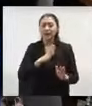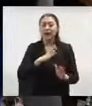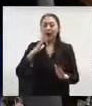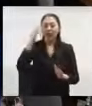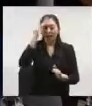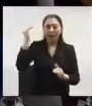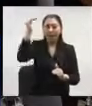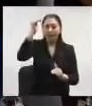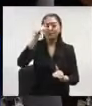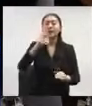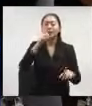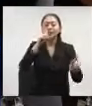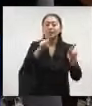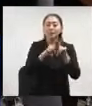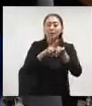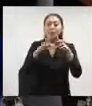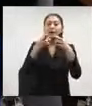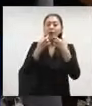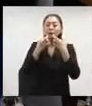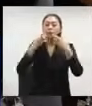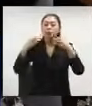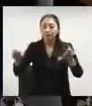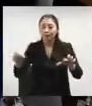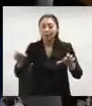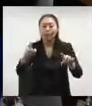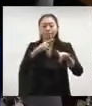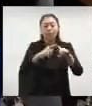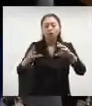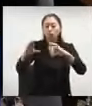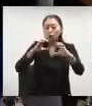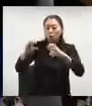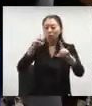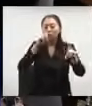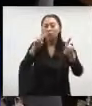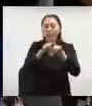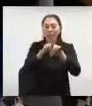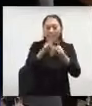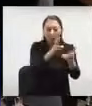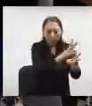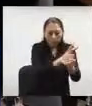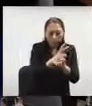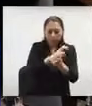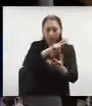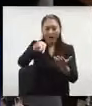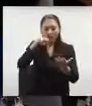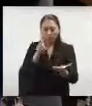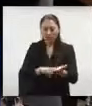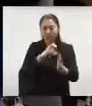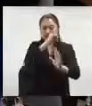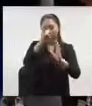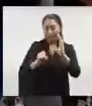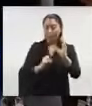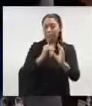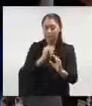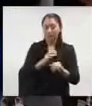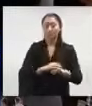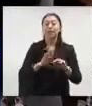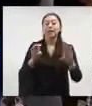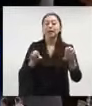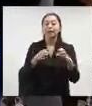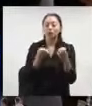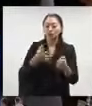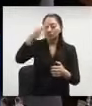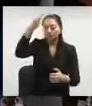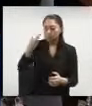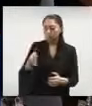la publicidad, tanto de los medios de comunicación como de los observadores nacionales e internacionales. En este sentido, debo de